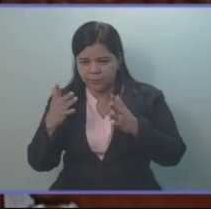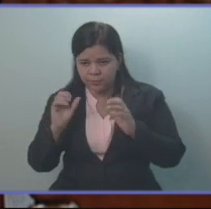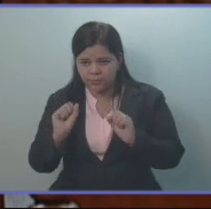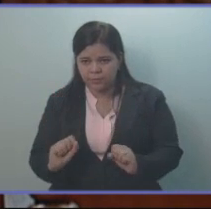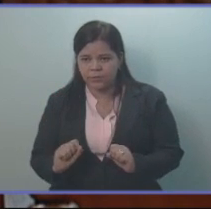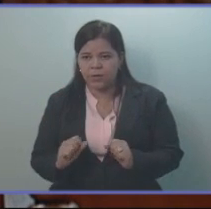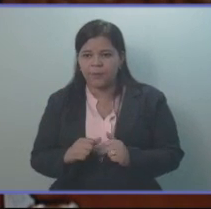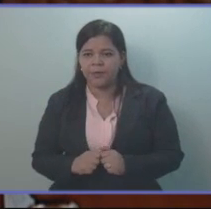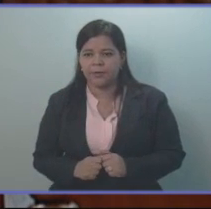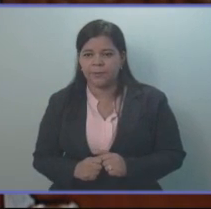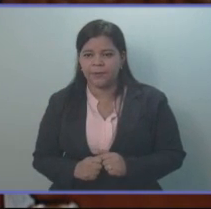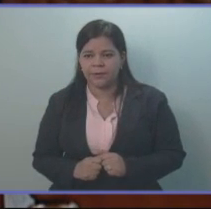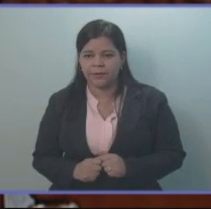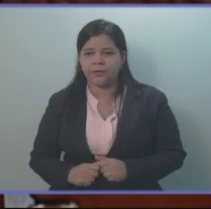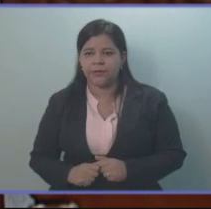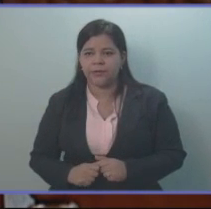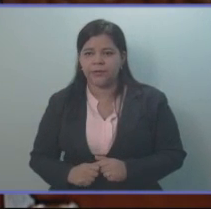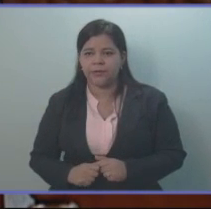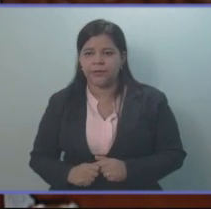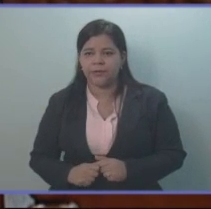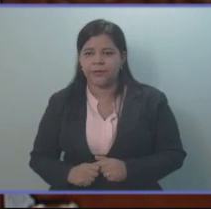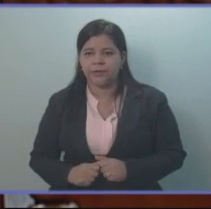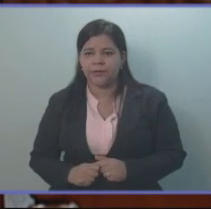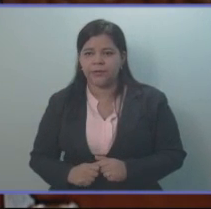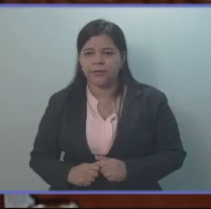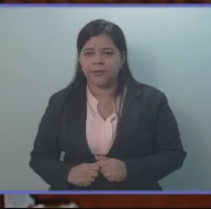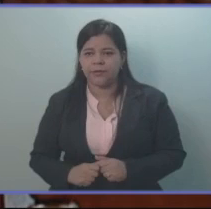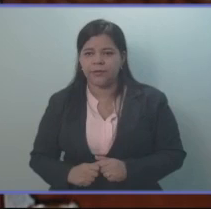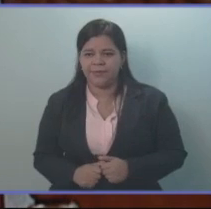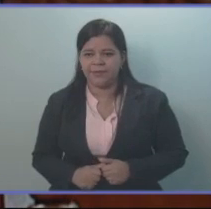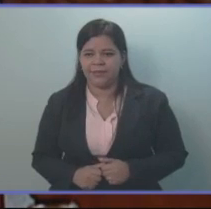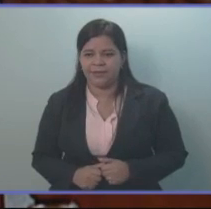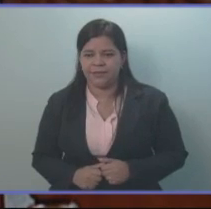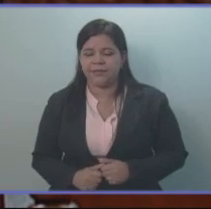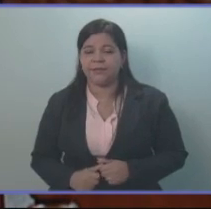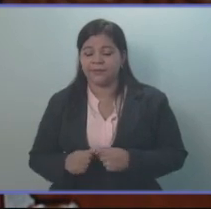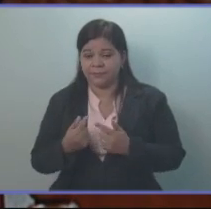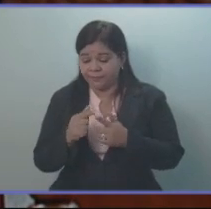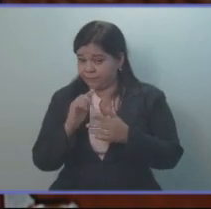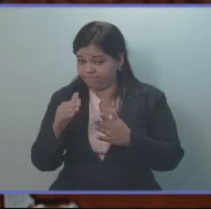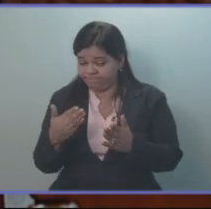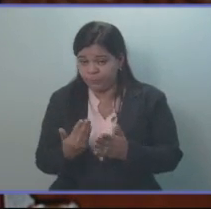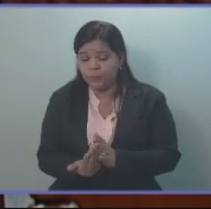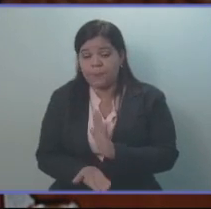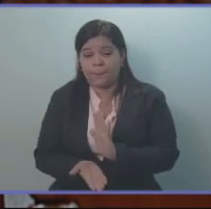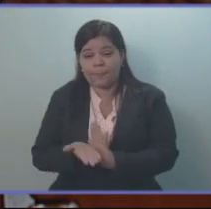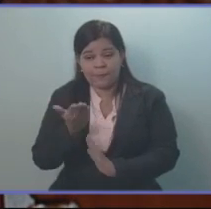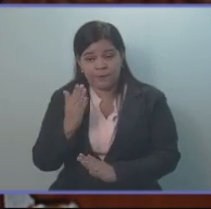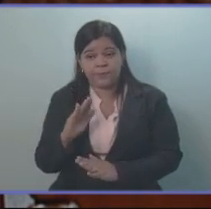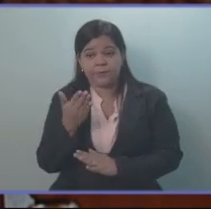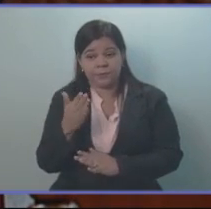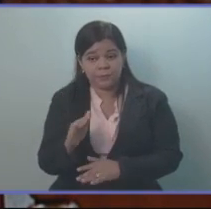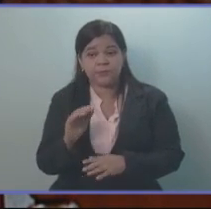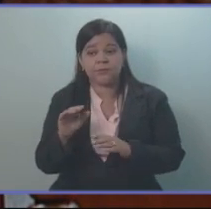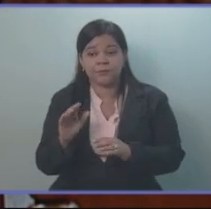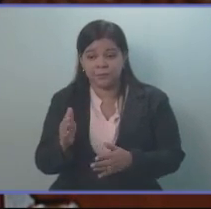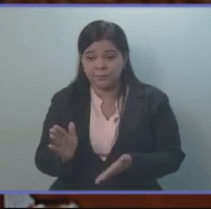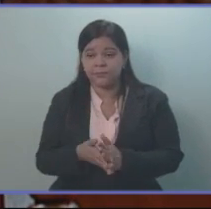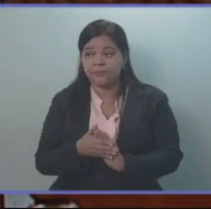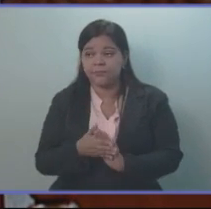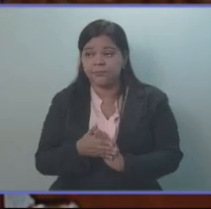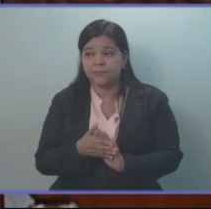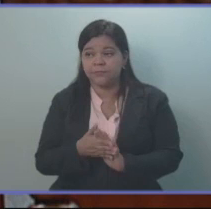como instituciones autorizadas o cooperativas de vivienda, entre otras, para ser usuarias facilitadoras de las